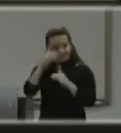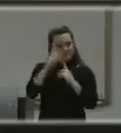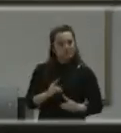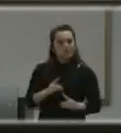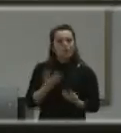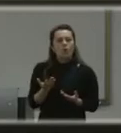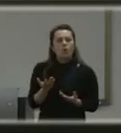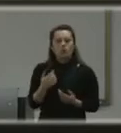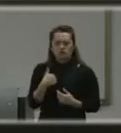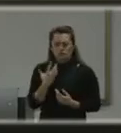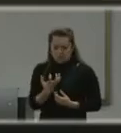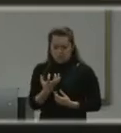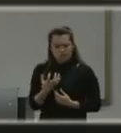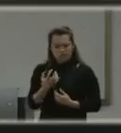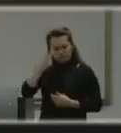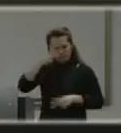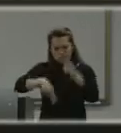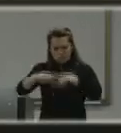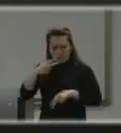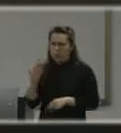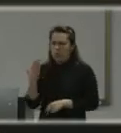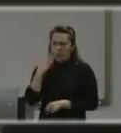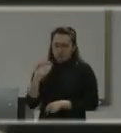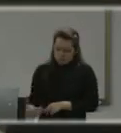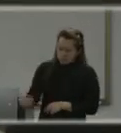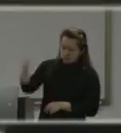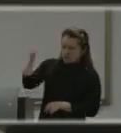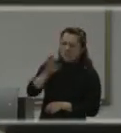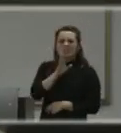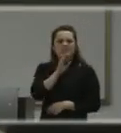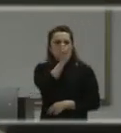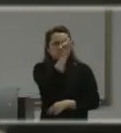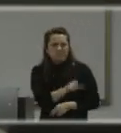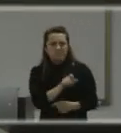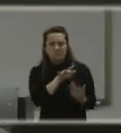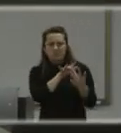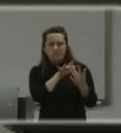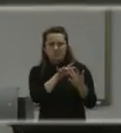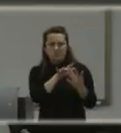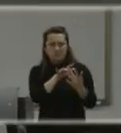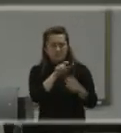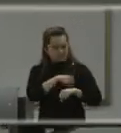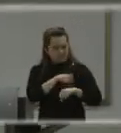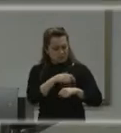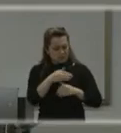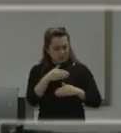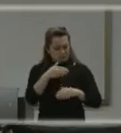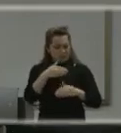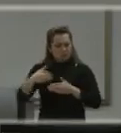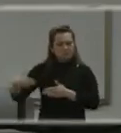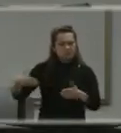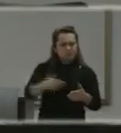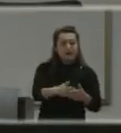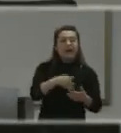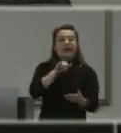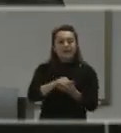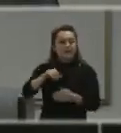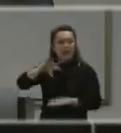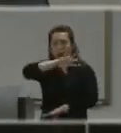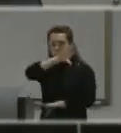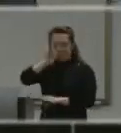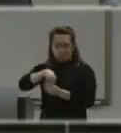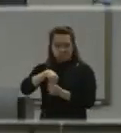esas decisiones que tienen que ver con cuándo reproducirse, con quién reproducirse, en qué momento hacerlo. Entonces, en general comprenden todos los derechos que